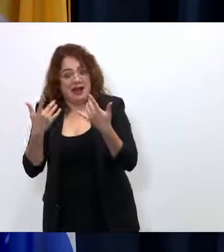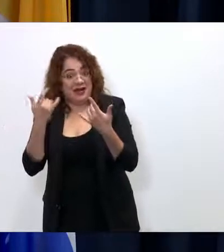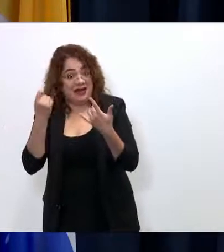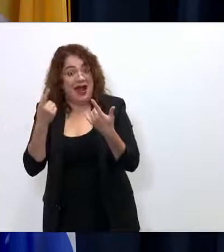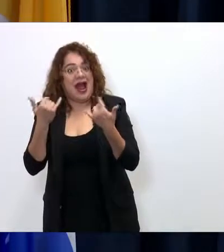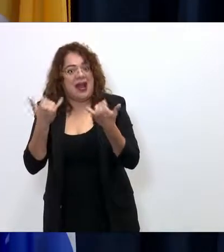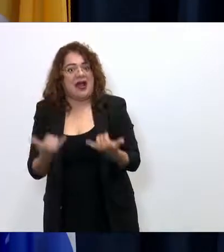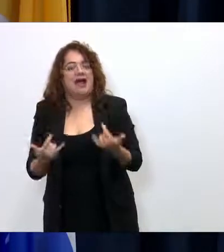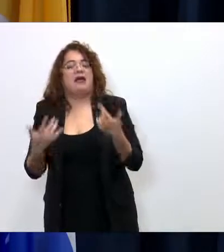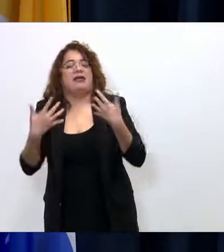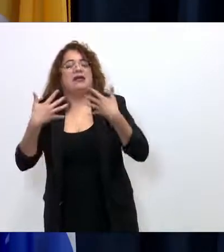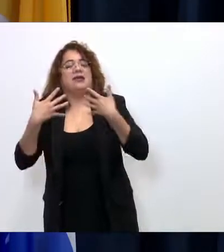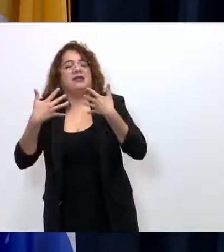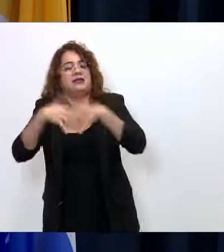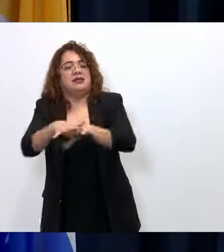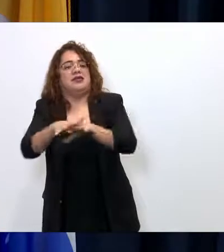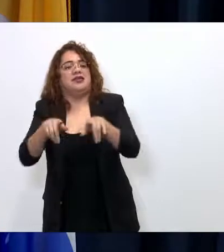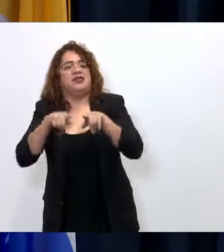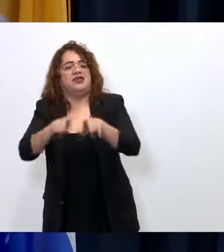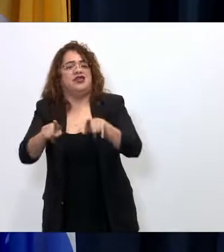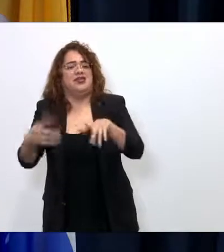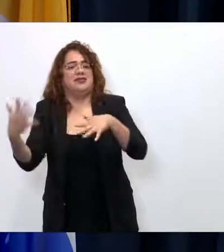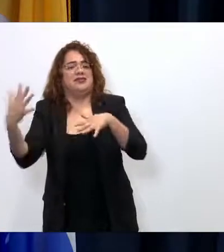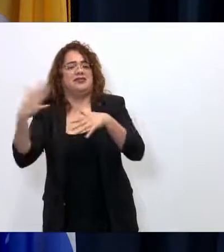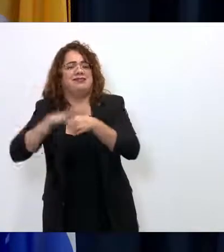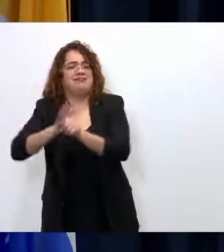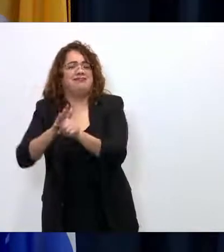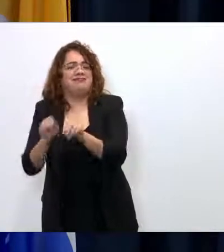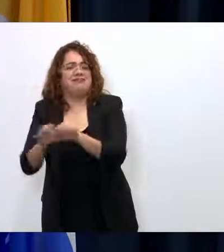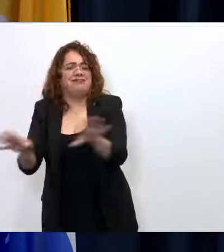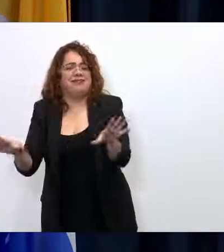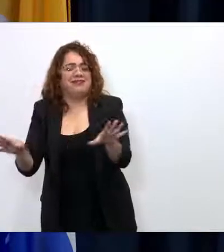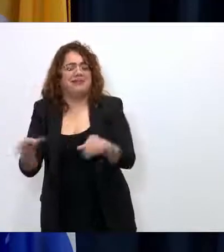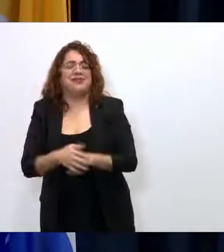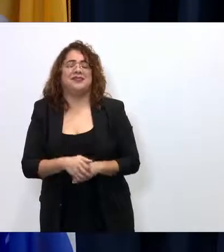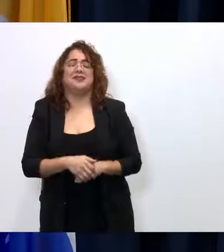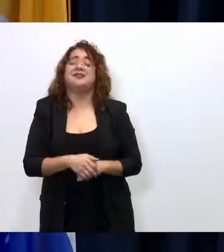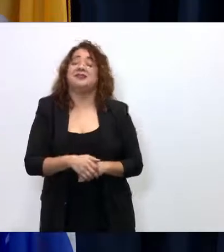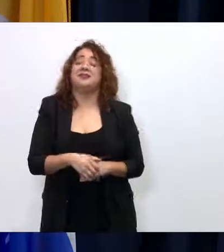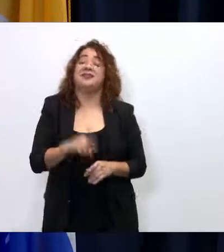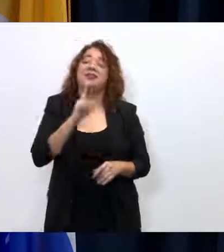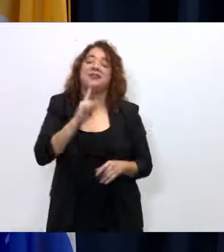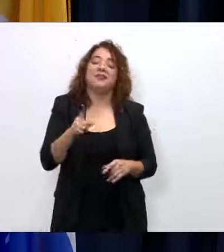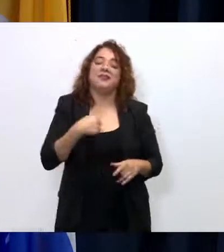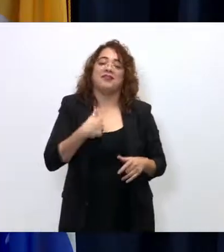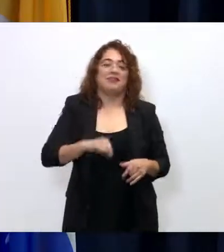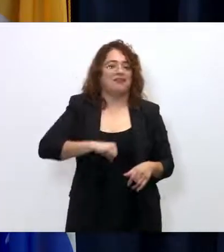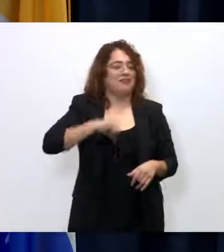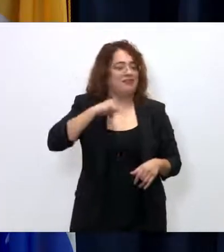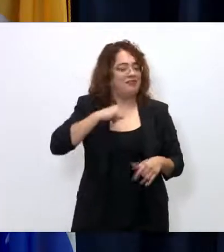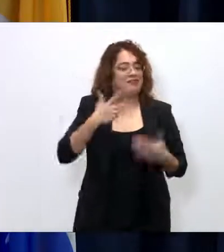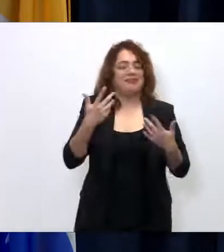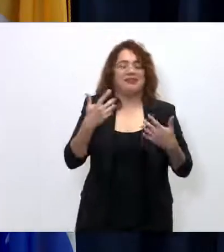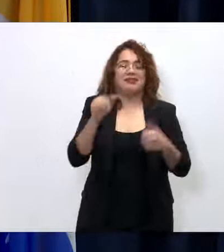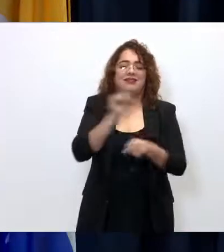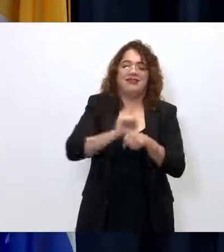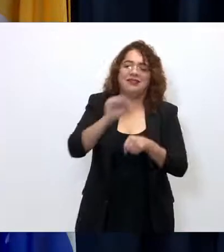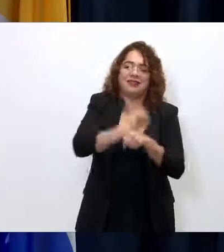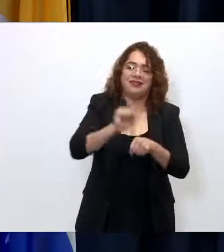muy orgullosos de nuestros logros. Es un placer trabajar con personal tan talentoso y